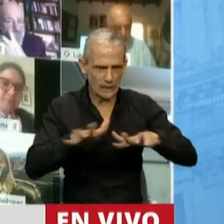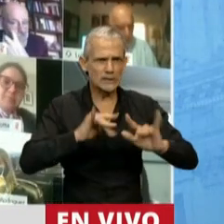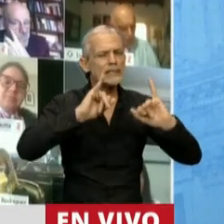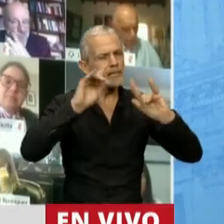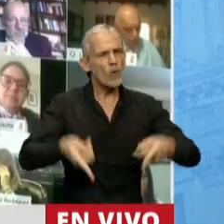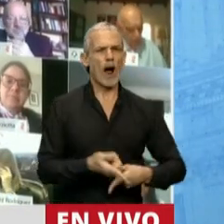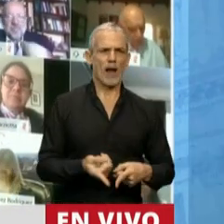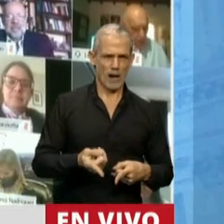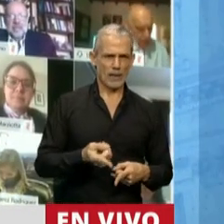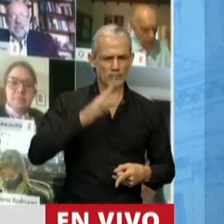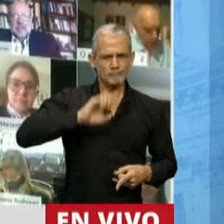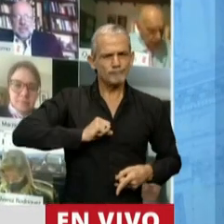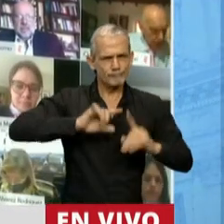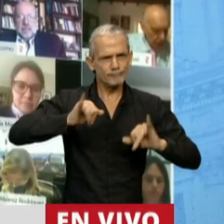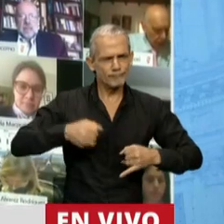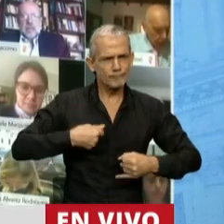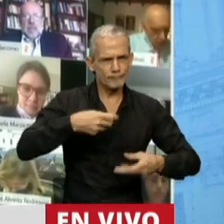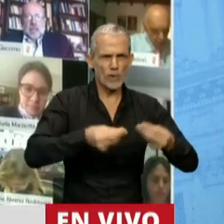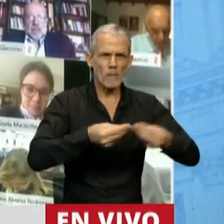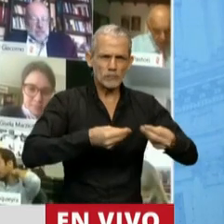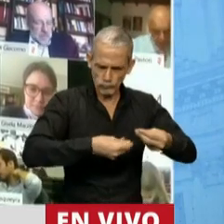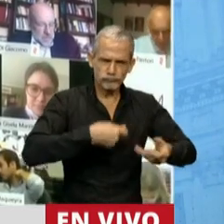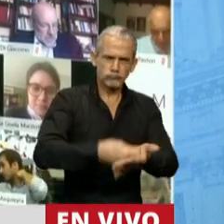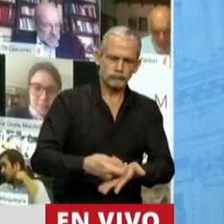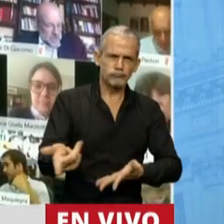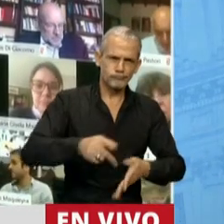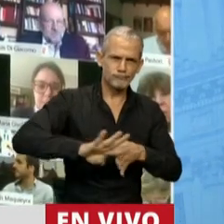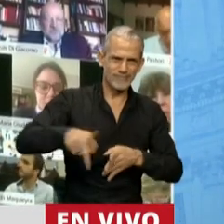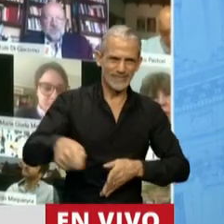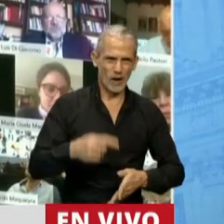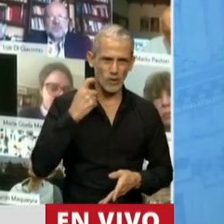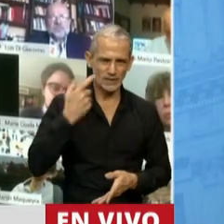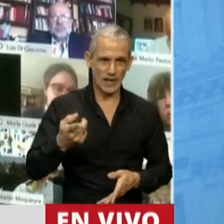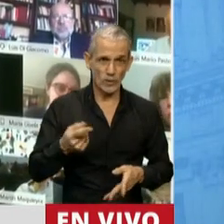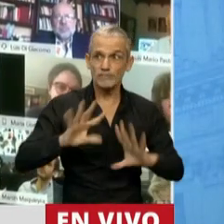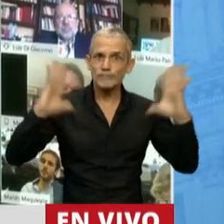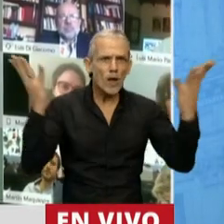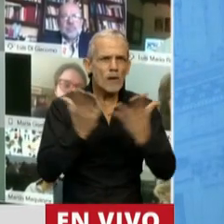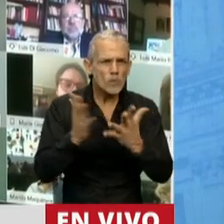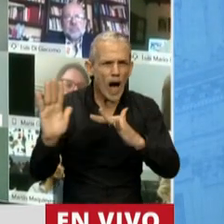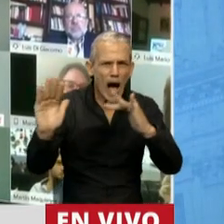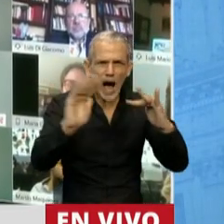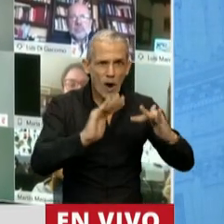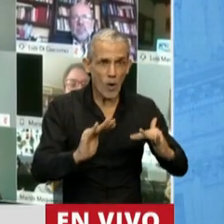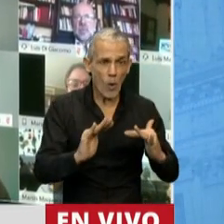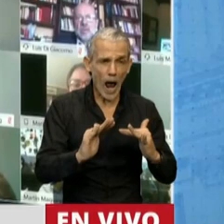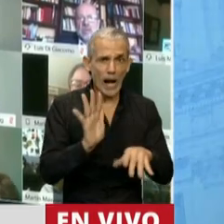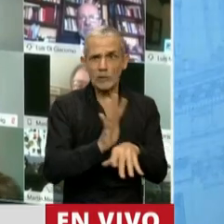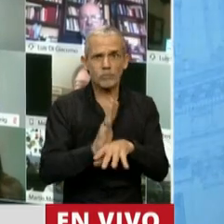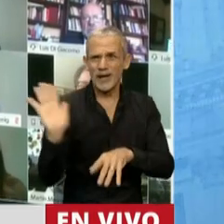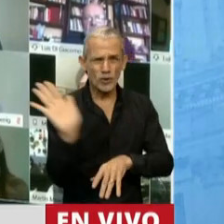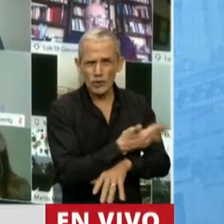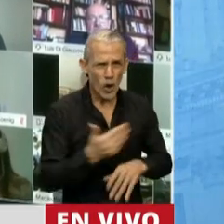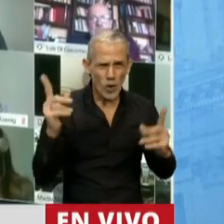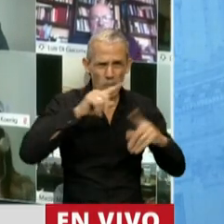difícil que nos toca atravesar a toda la humanidad, donde el mundo está prácticamente de rodillas por